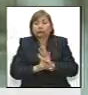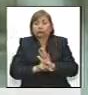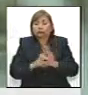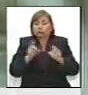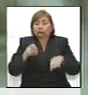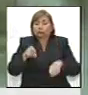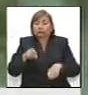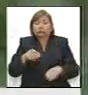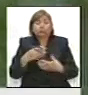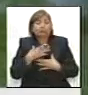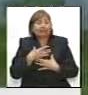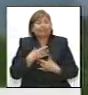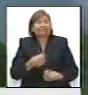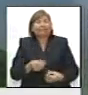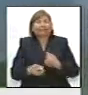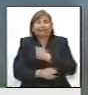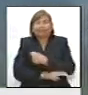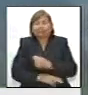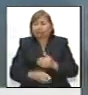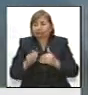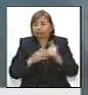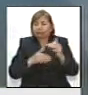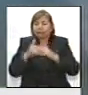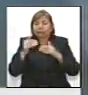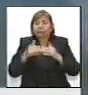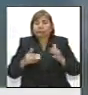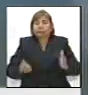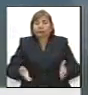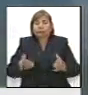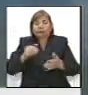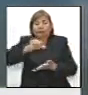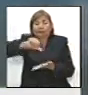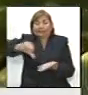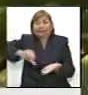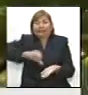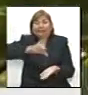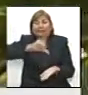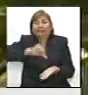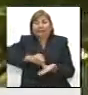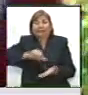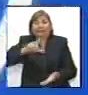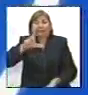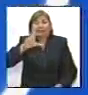pública e interés nacional la construcción del Parque Bicentenario en Loreto.